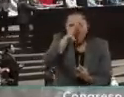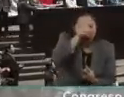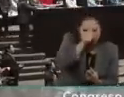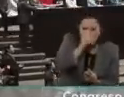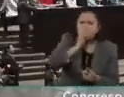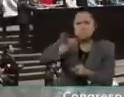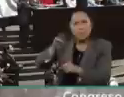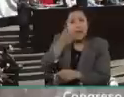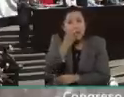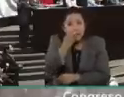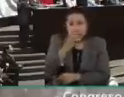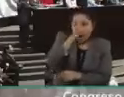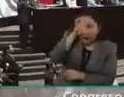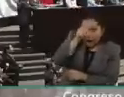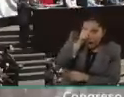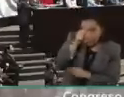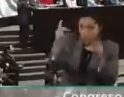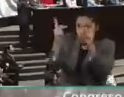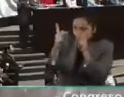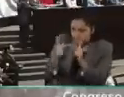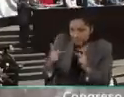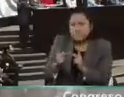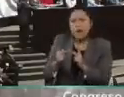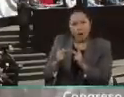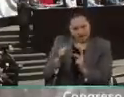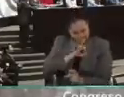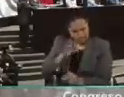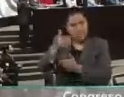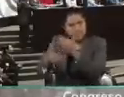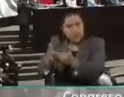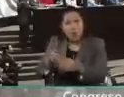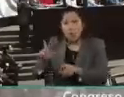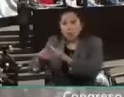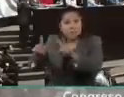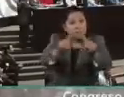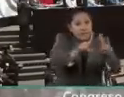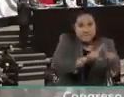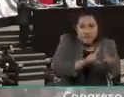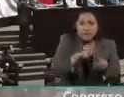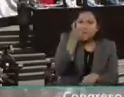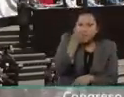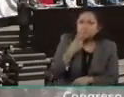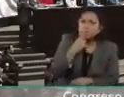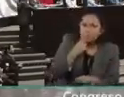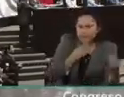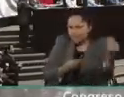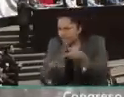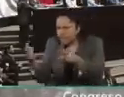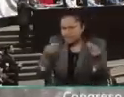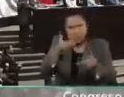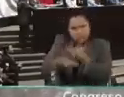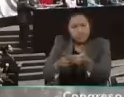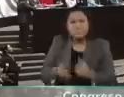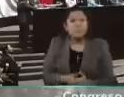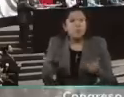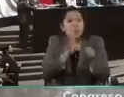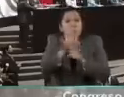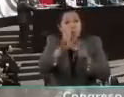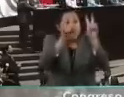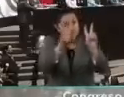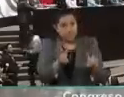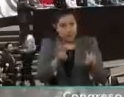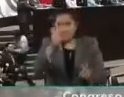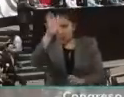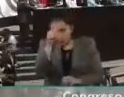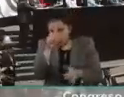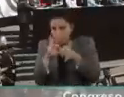a fortalecer las diferencias. Desde lo que nos une con lo que nos distingue, todos, absolutamente todos